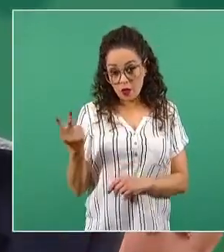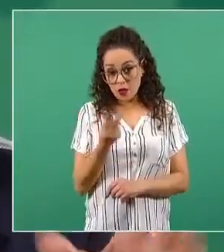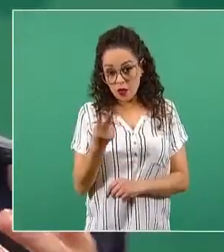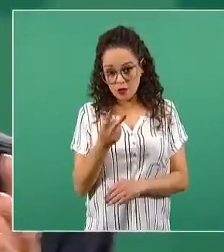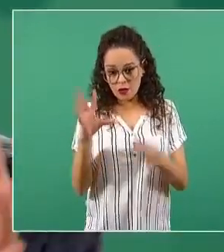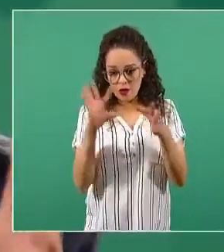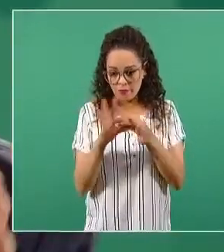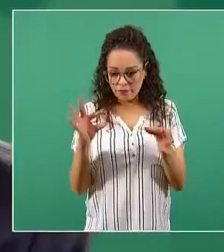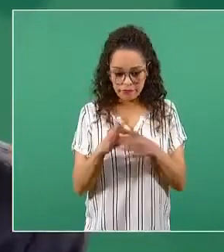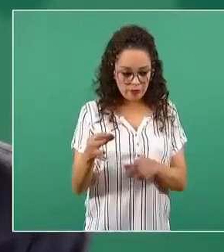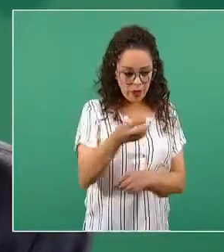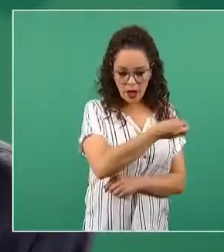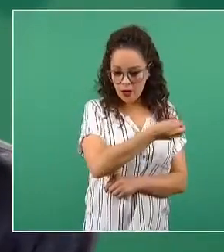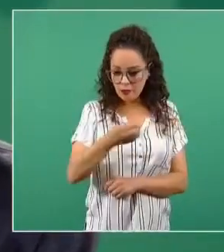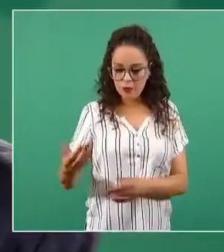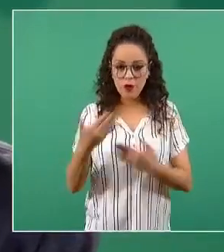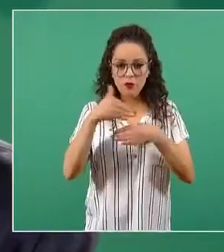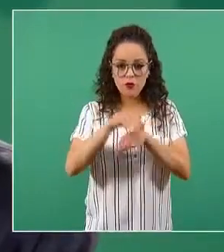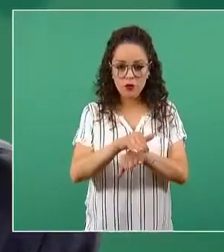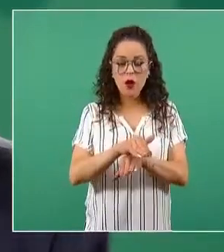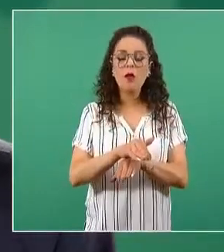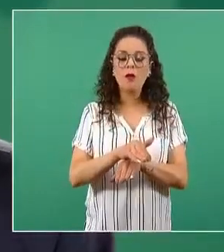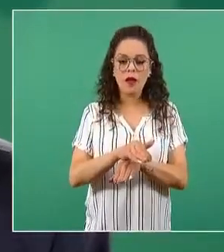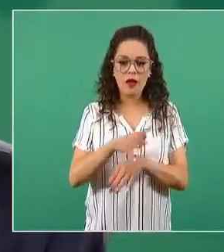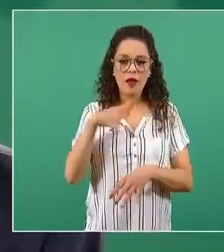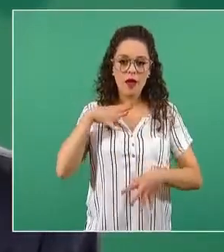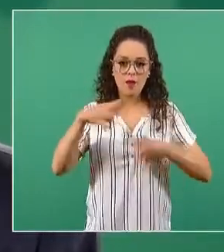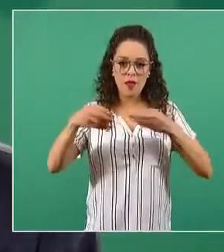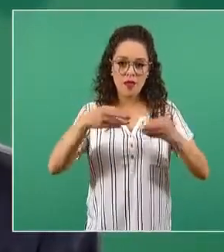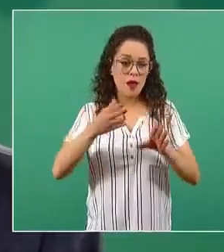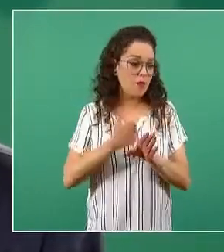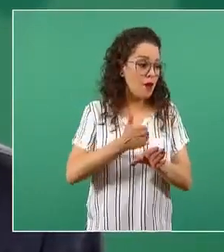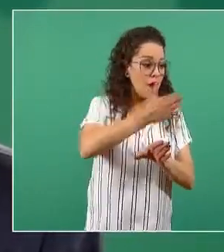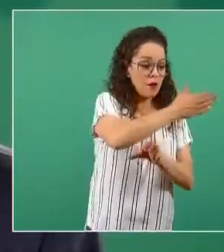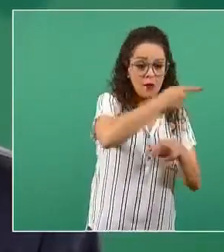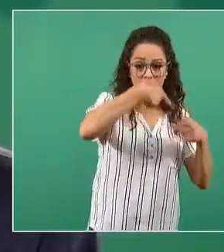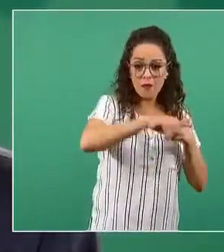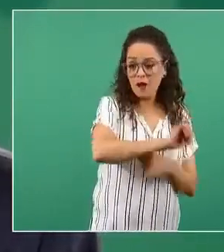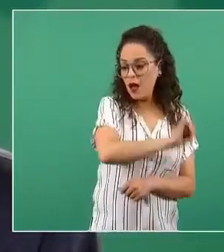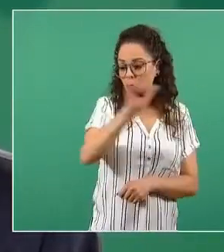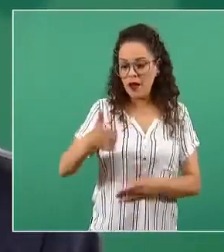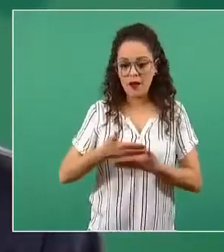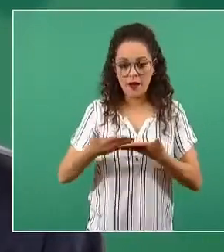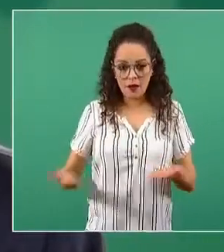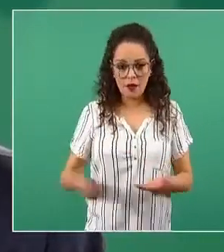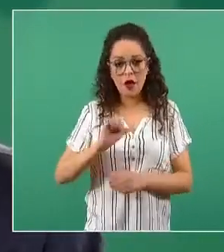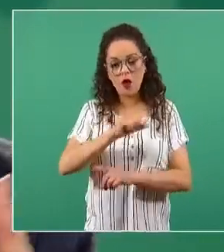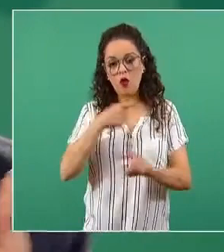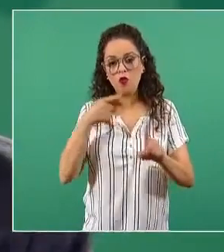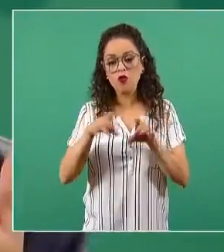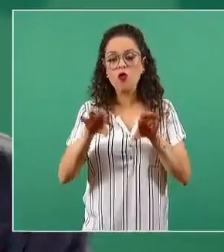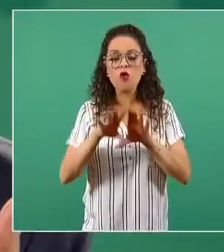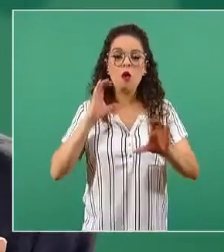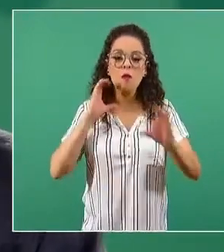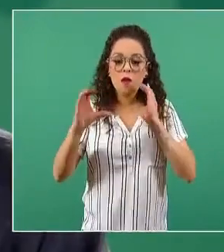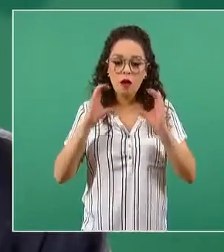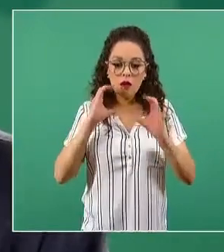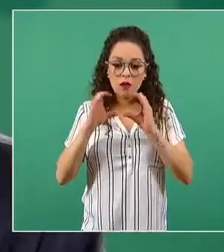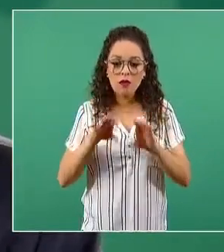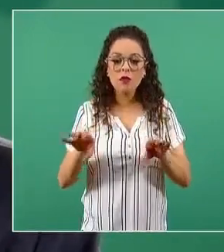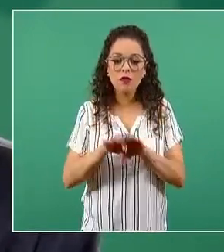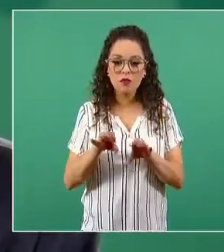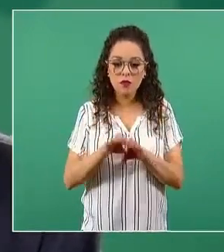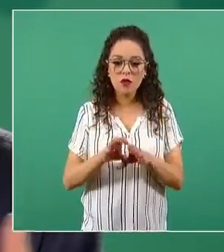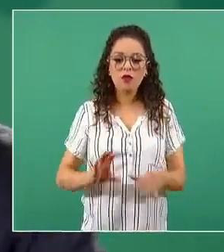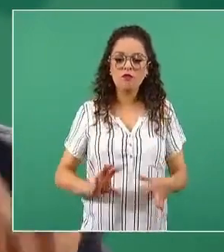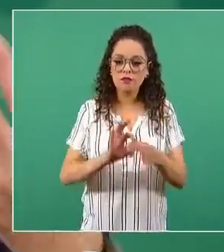la epidemia. Y vamos a tener uno de los elementos indudablemente referido a la comunicación y cómo fuimos articulando los